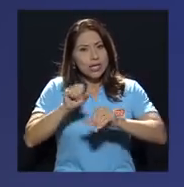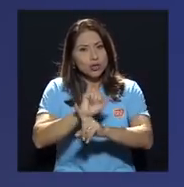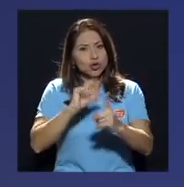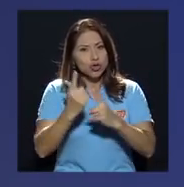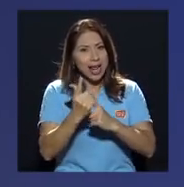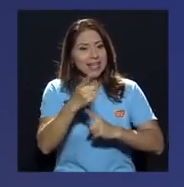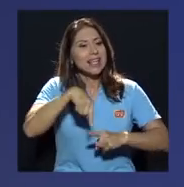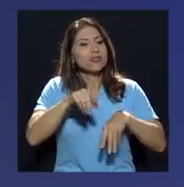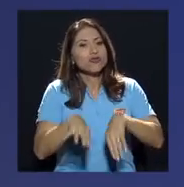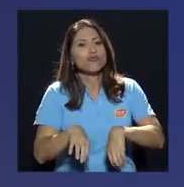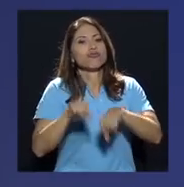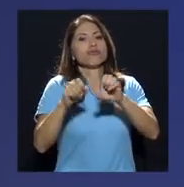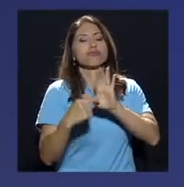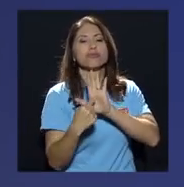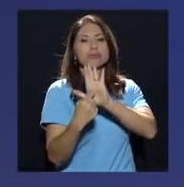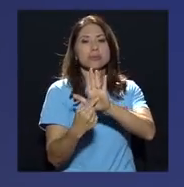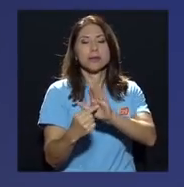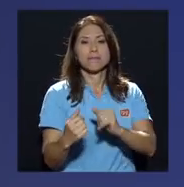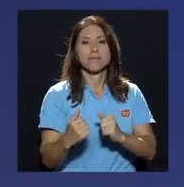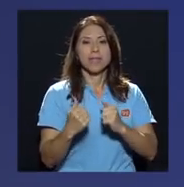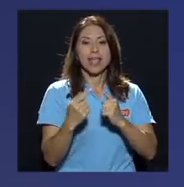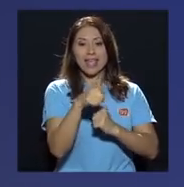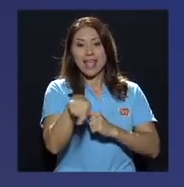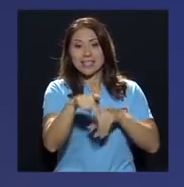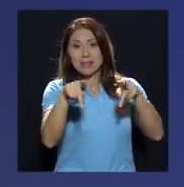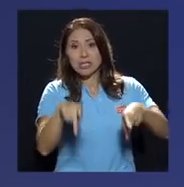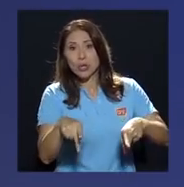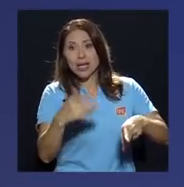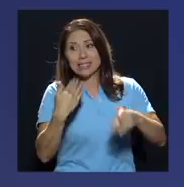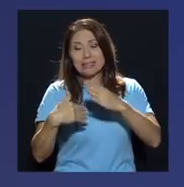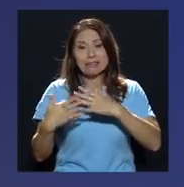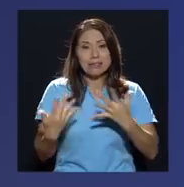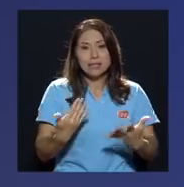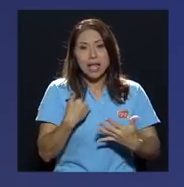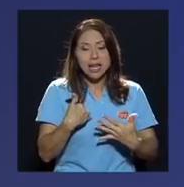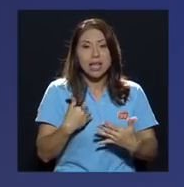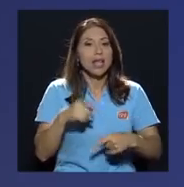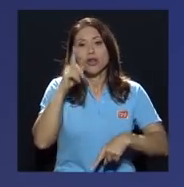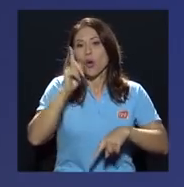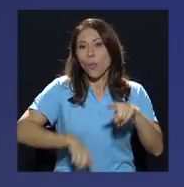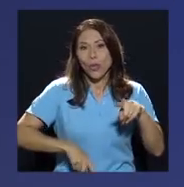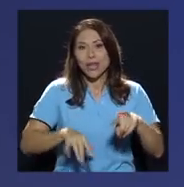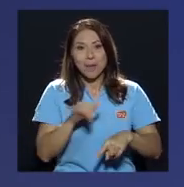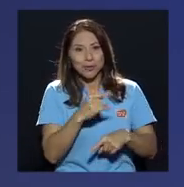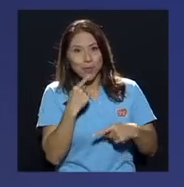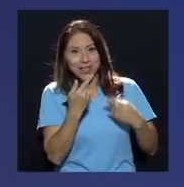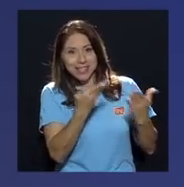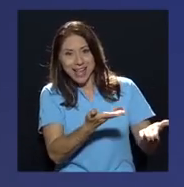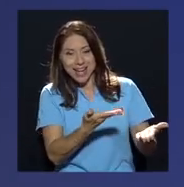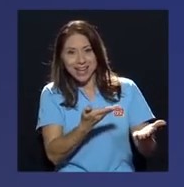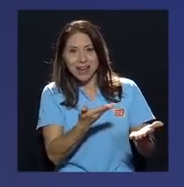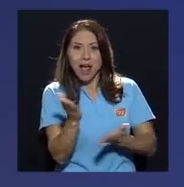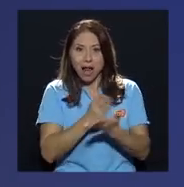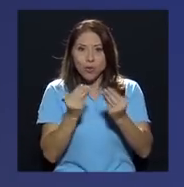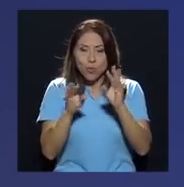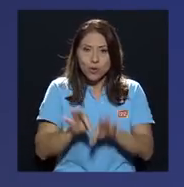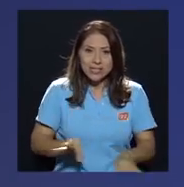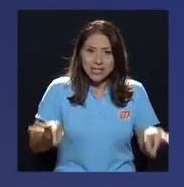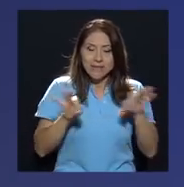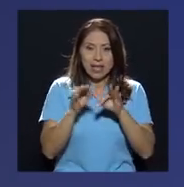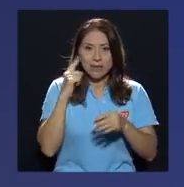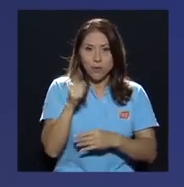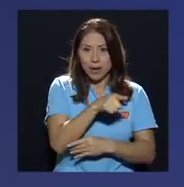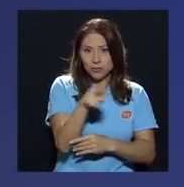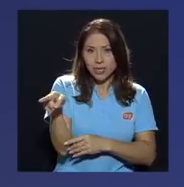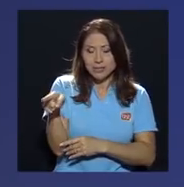sociales esas luchas sociales son reivindicaciones que en momentos determinados tienen las víctimas y que no podríamos como dijo manuel que creo que es muy significativo para